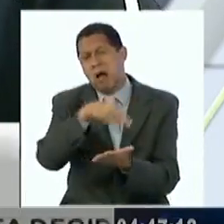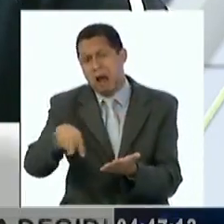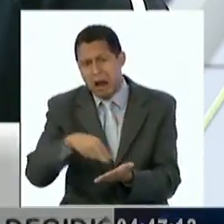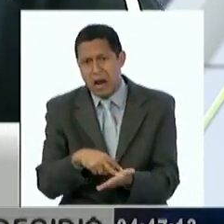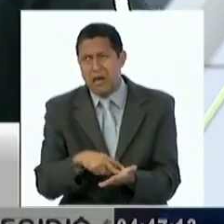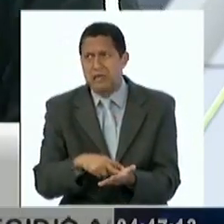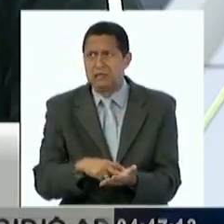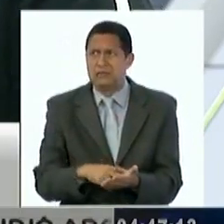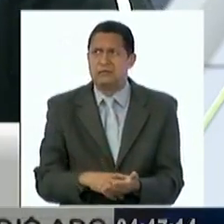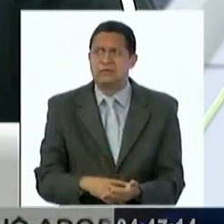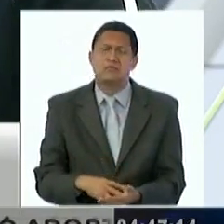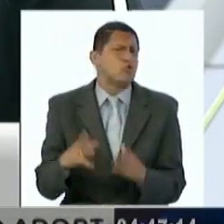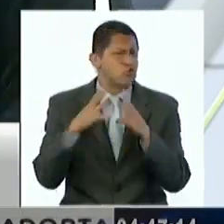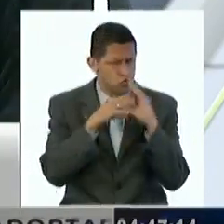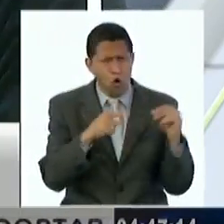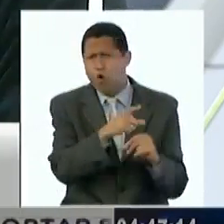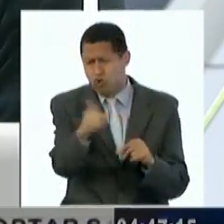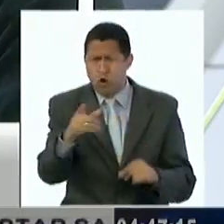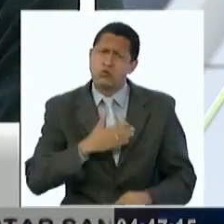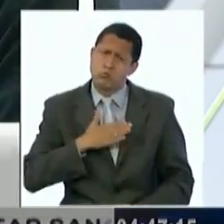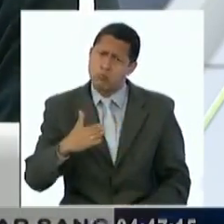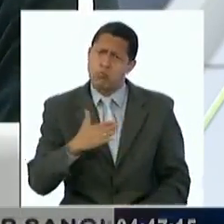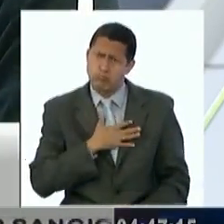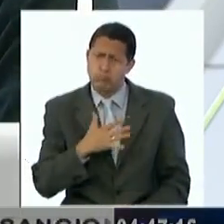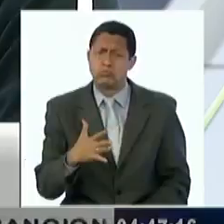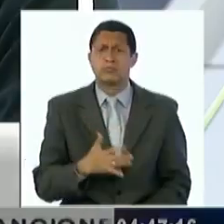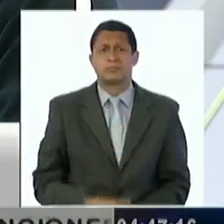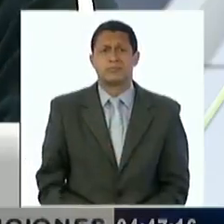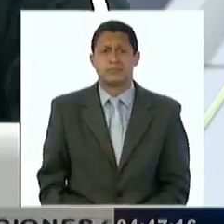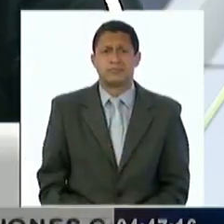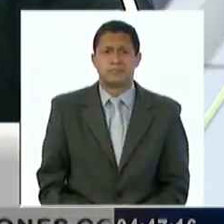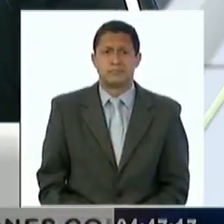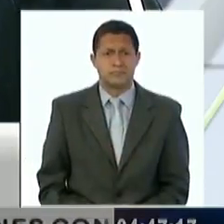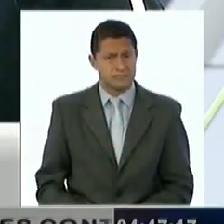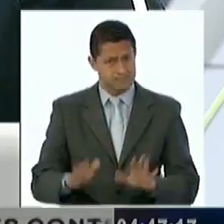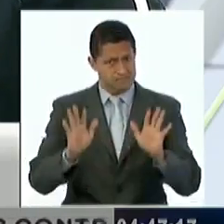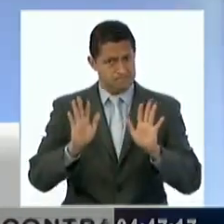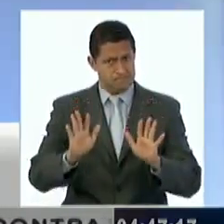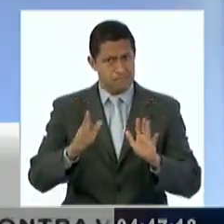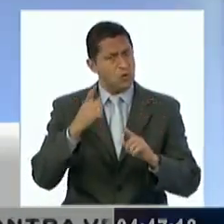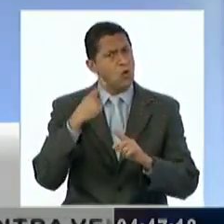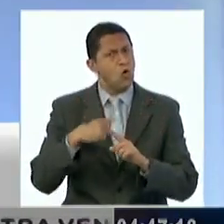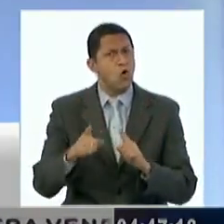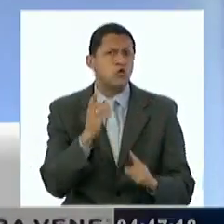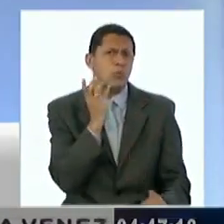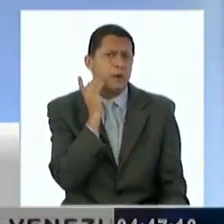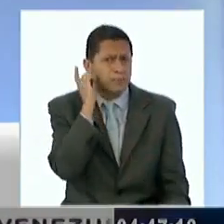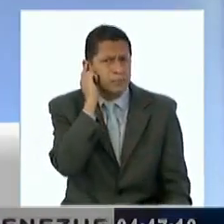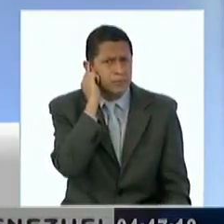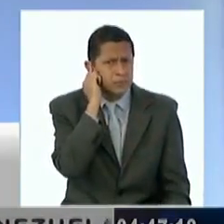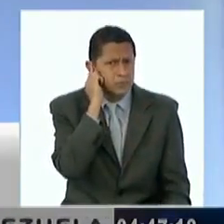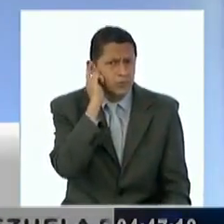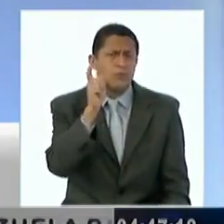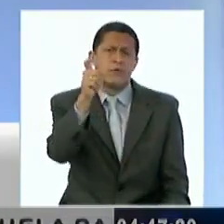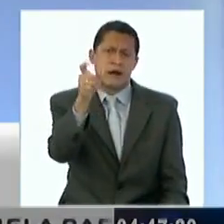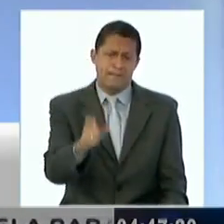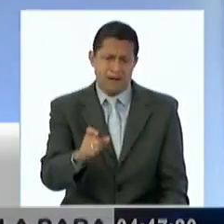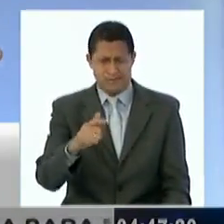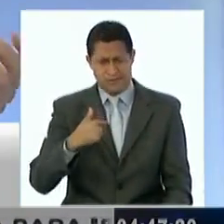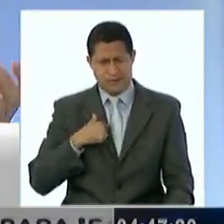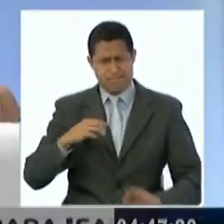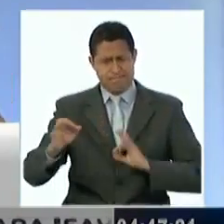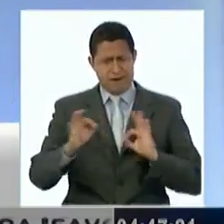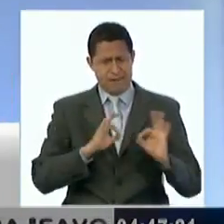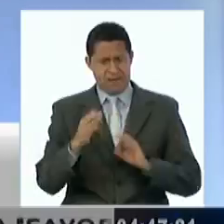los aerobics todo eso tiene que ver con ejercicio cardiovascular ahora doctor cuando una persona se estaba preparando